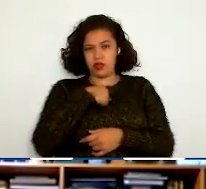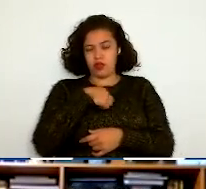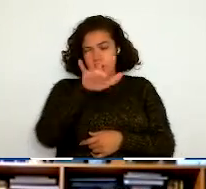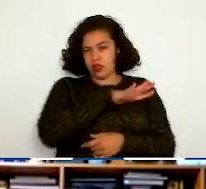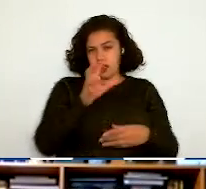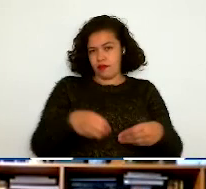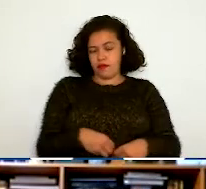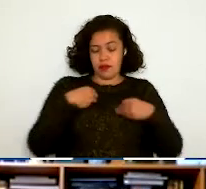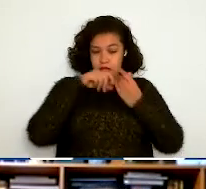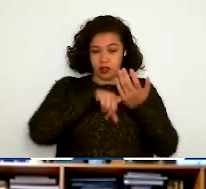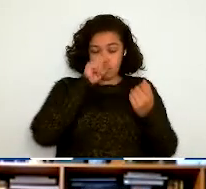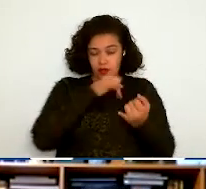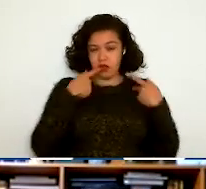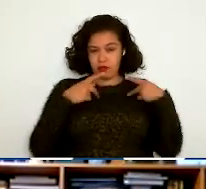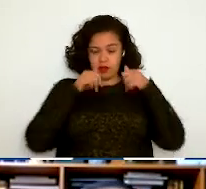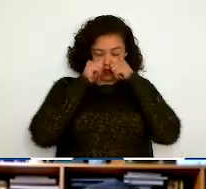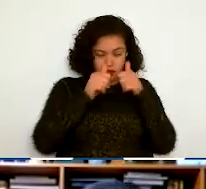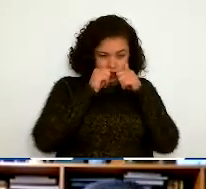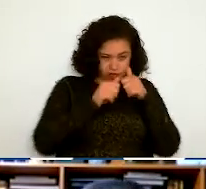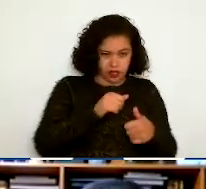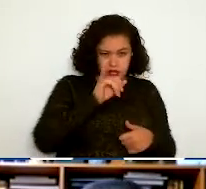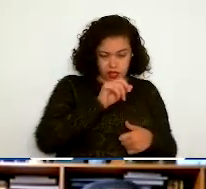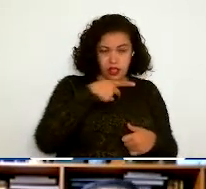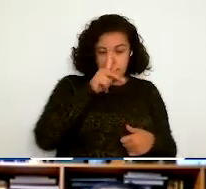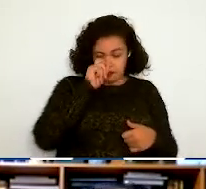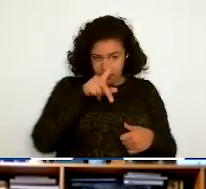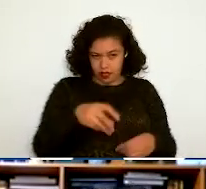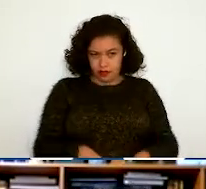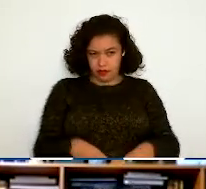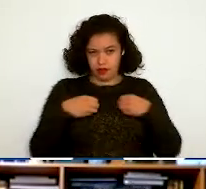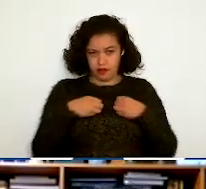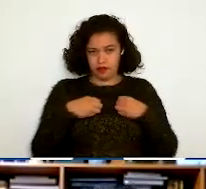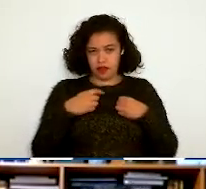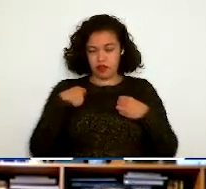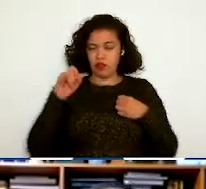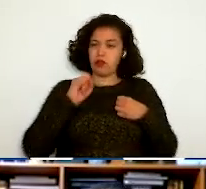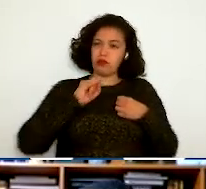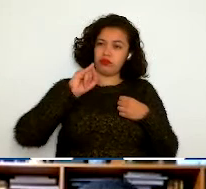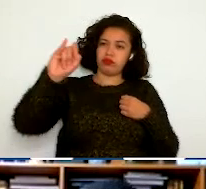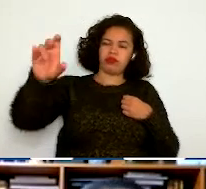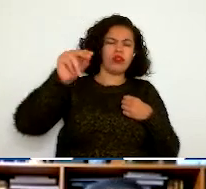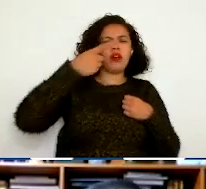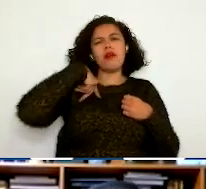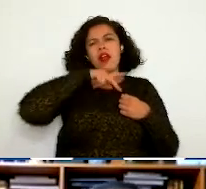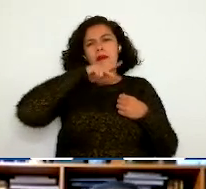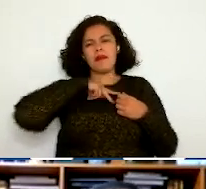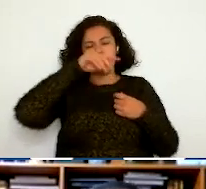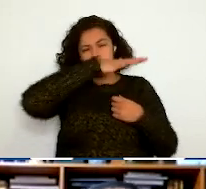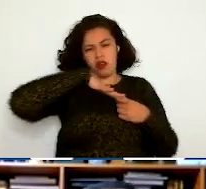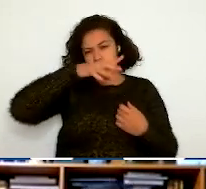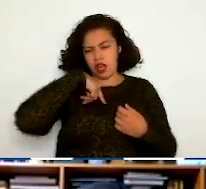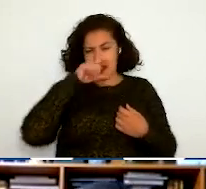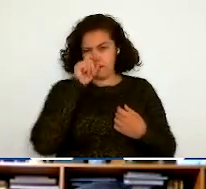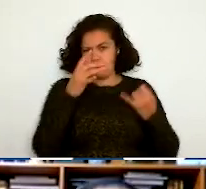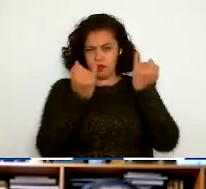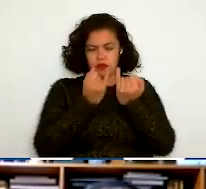en la que esa persona que estoy atendiendo también vive. No la puedo ver tan alejada de mí porque forma parte de mi contexto social y